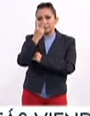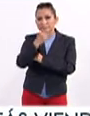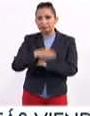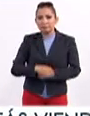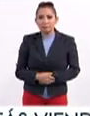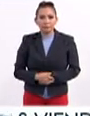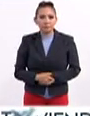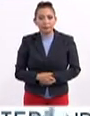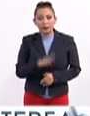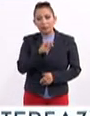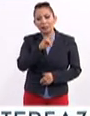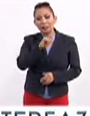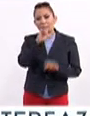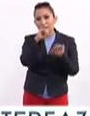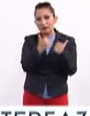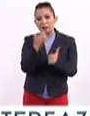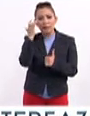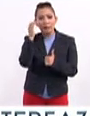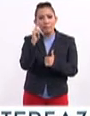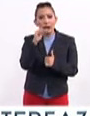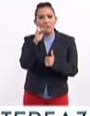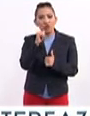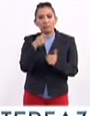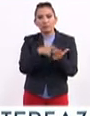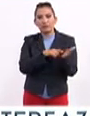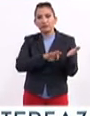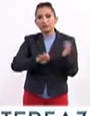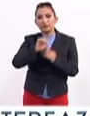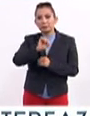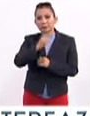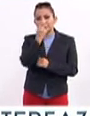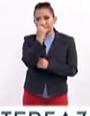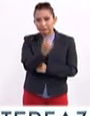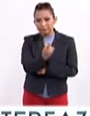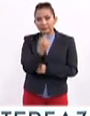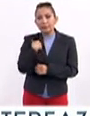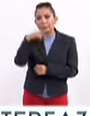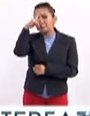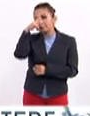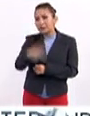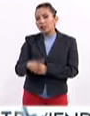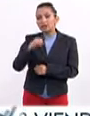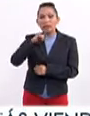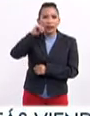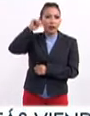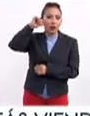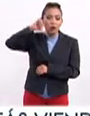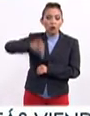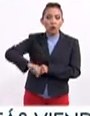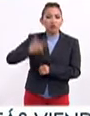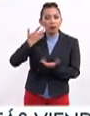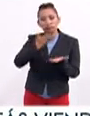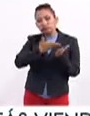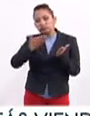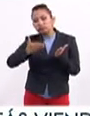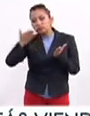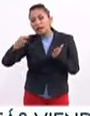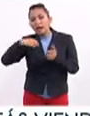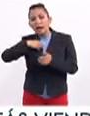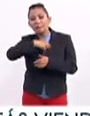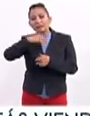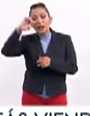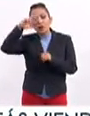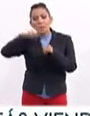1962, la Bienal de Arte de San Paulo en 1961 y México de ayer y hoy, que recorrió varias